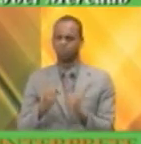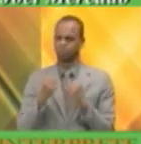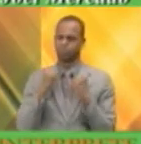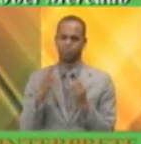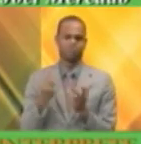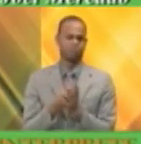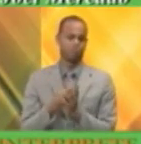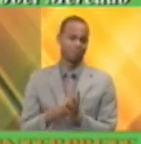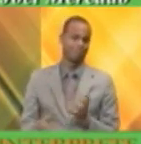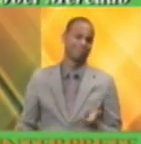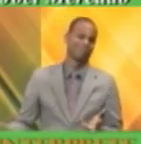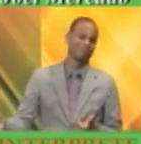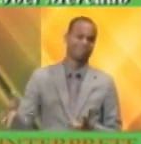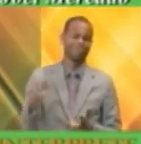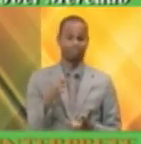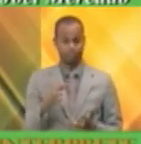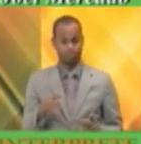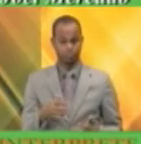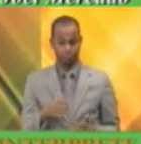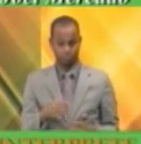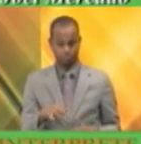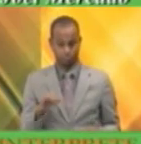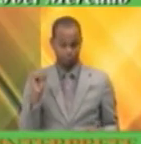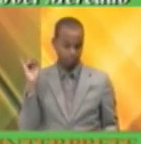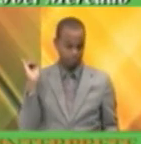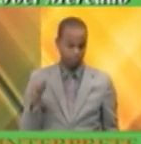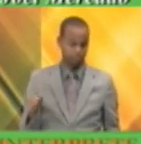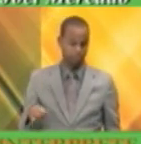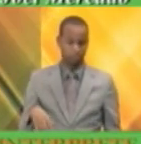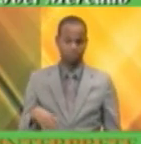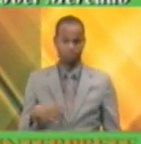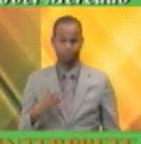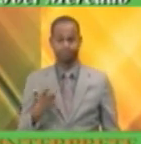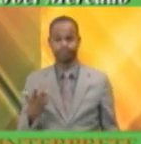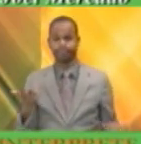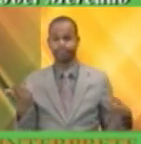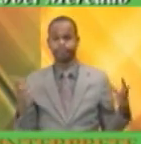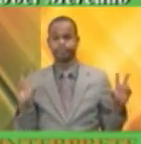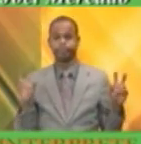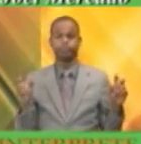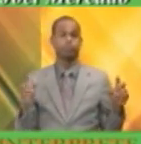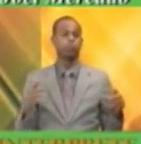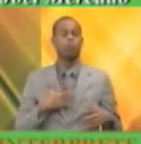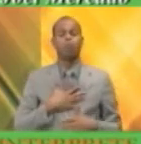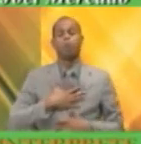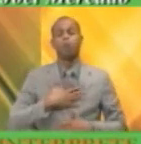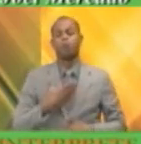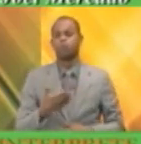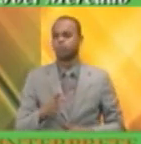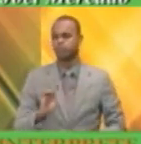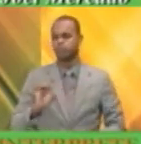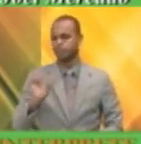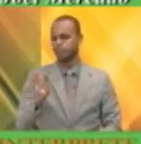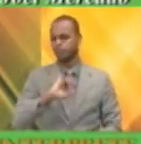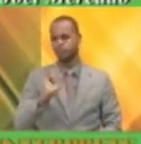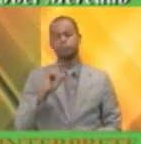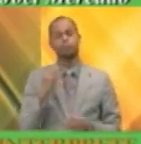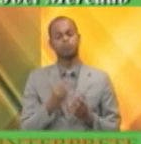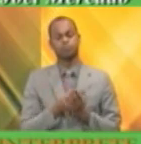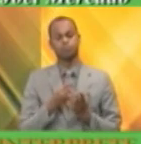de millones de dólares, que nadie crea que eso es una cosa de que sin fines de lucro. Ahí se